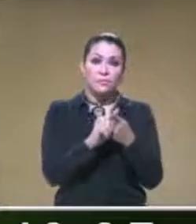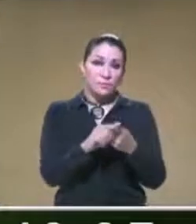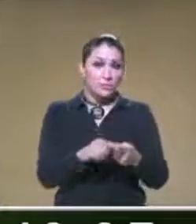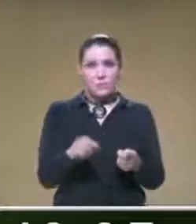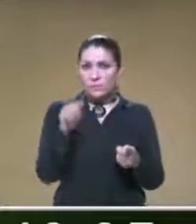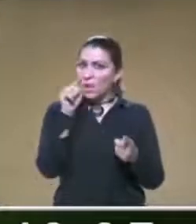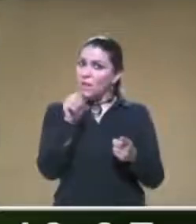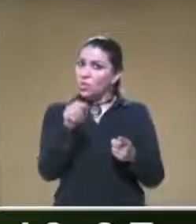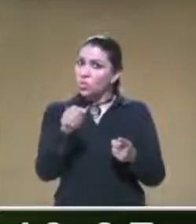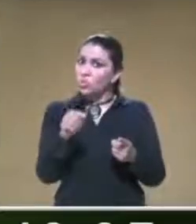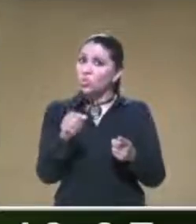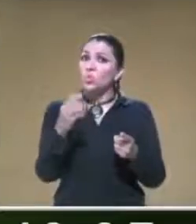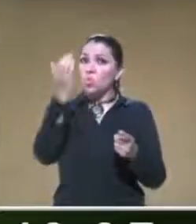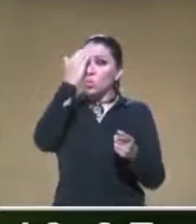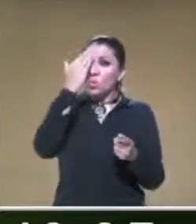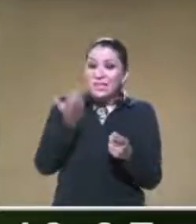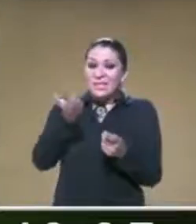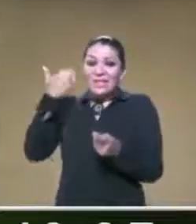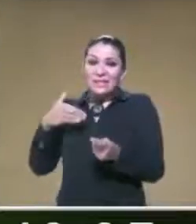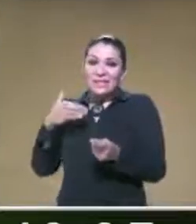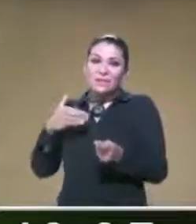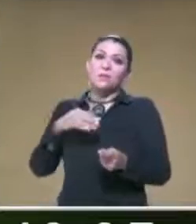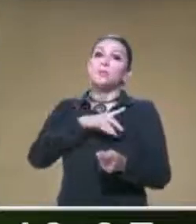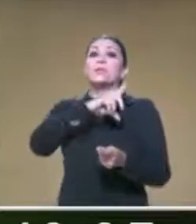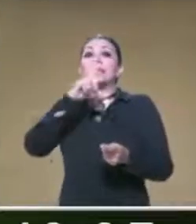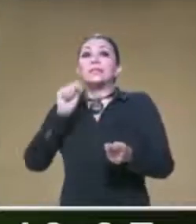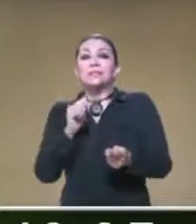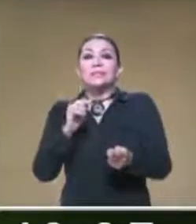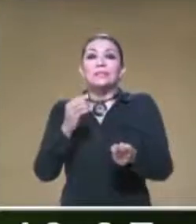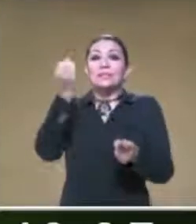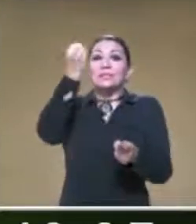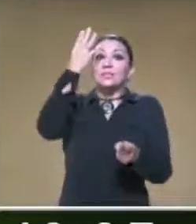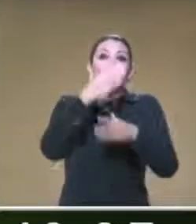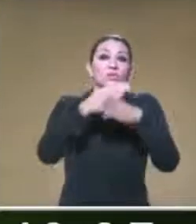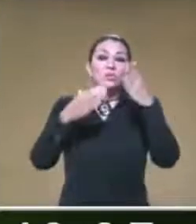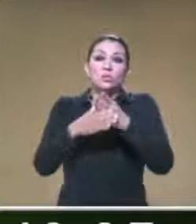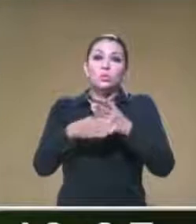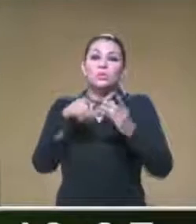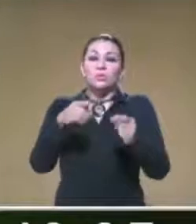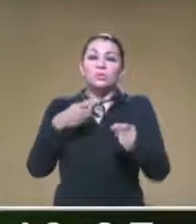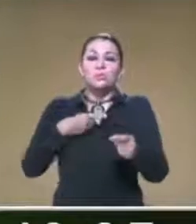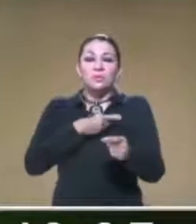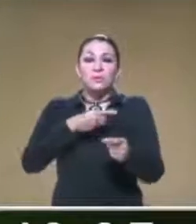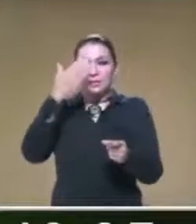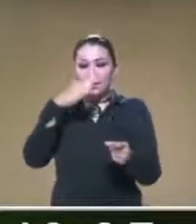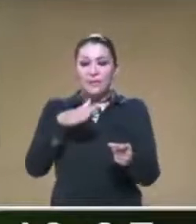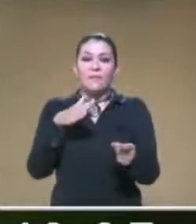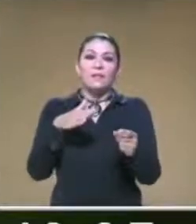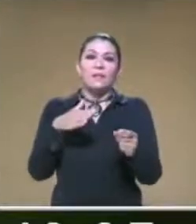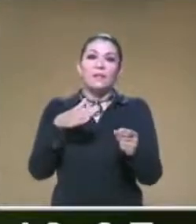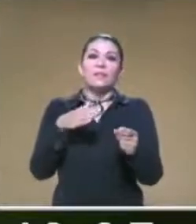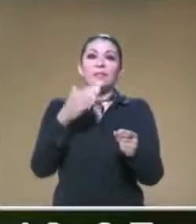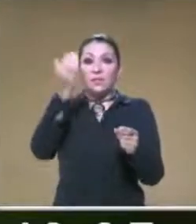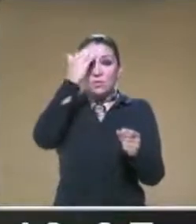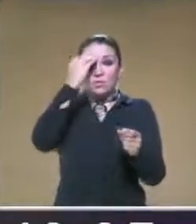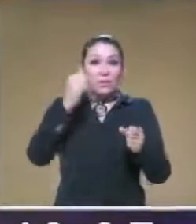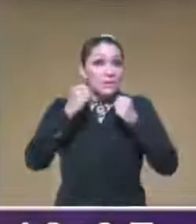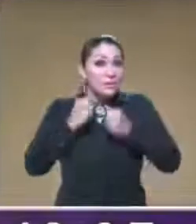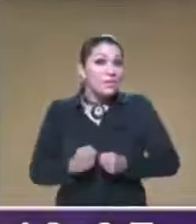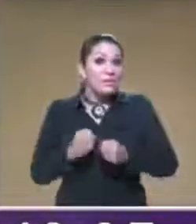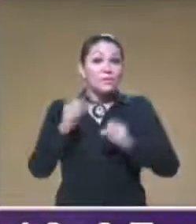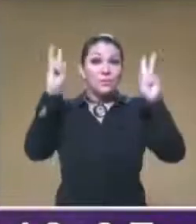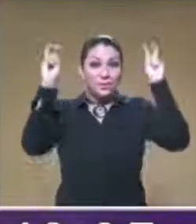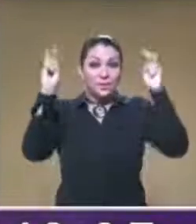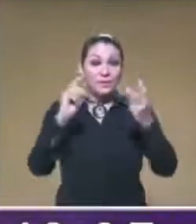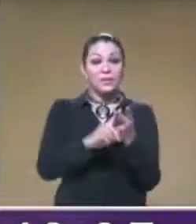que improvisar, tú debes conocer el tema del cual vas a estar hablando con el entrevistado. Posteriormente,